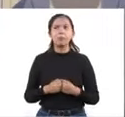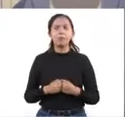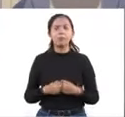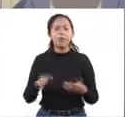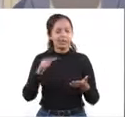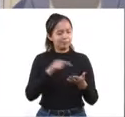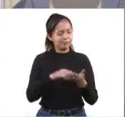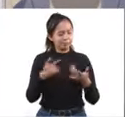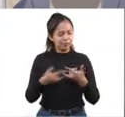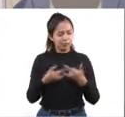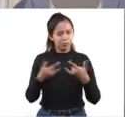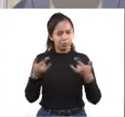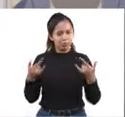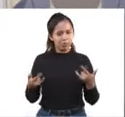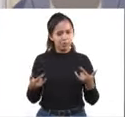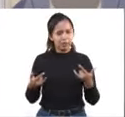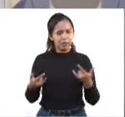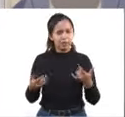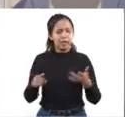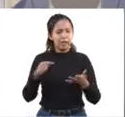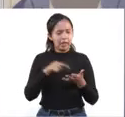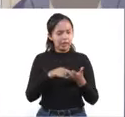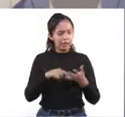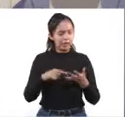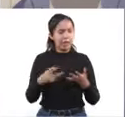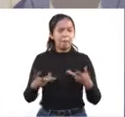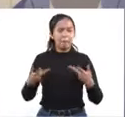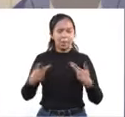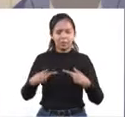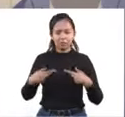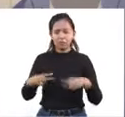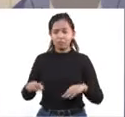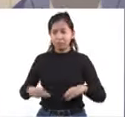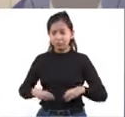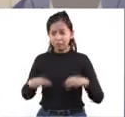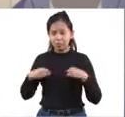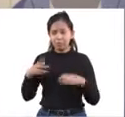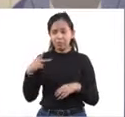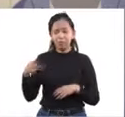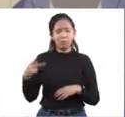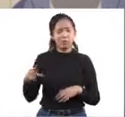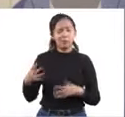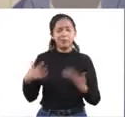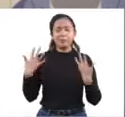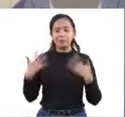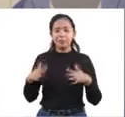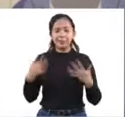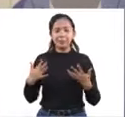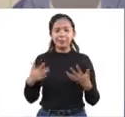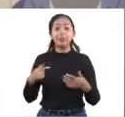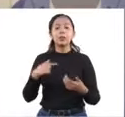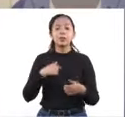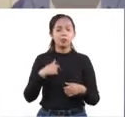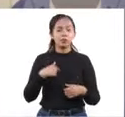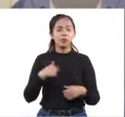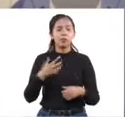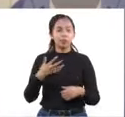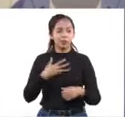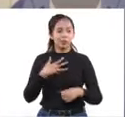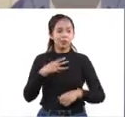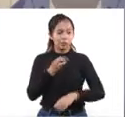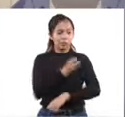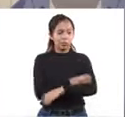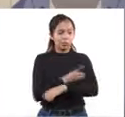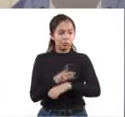es una historia de vidas inolvidables. Tuve la oportunidad de leer varias de